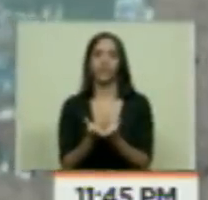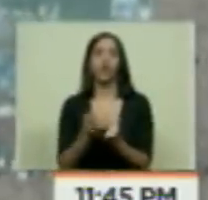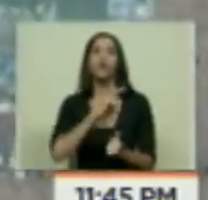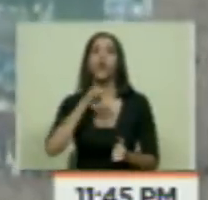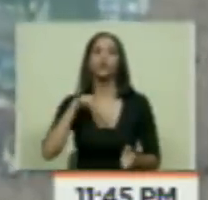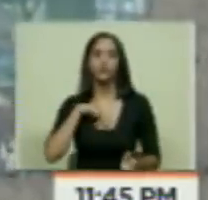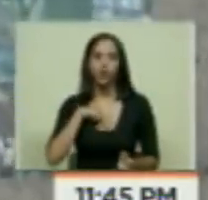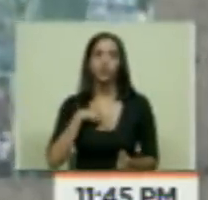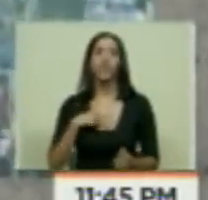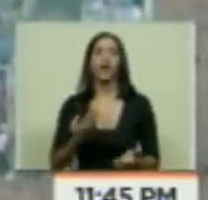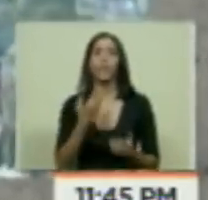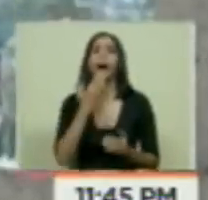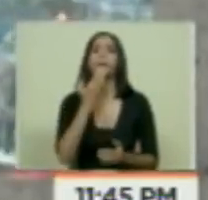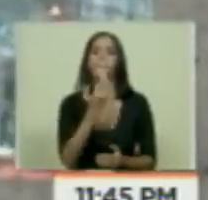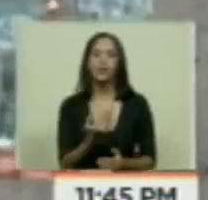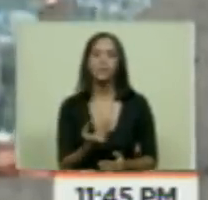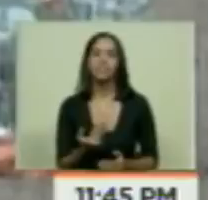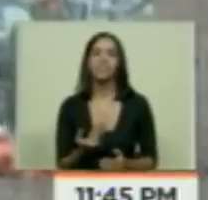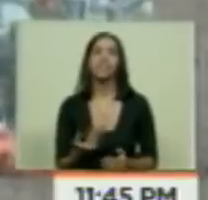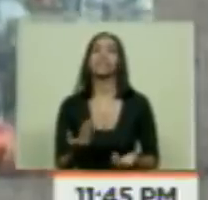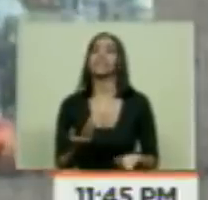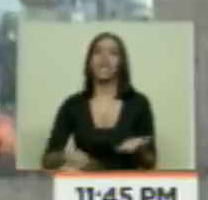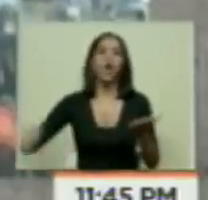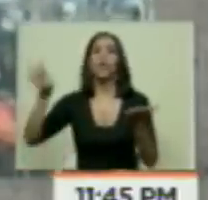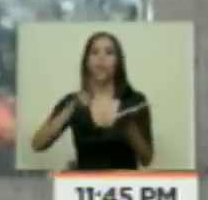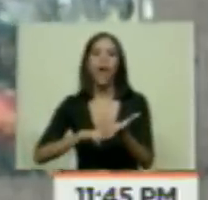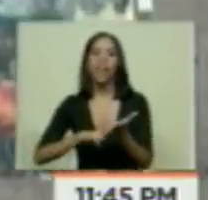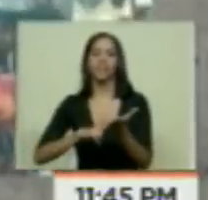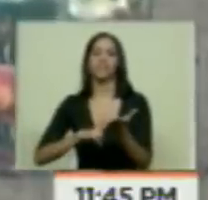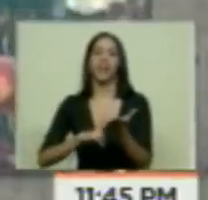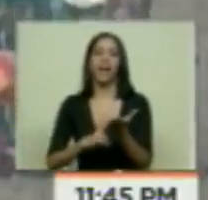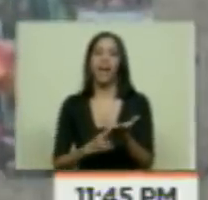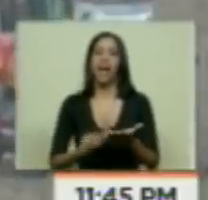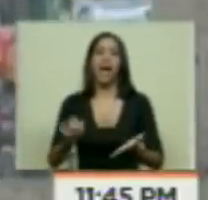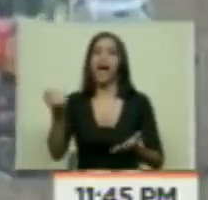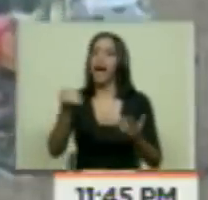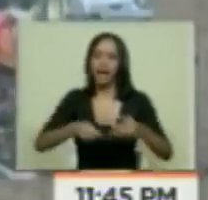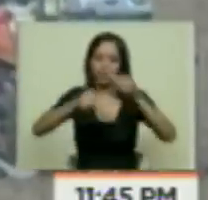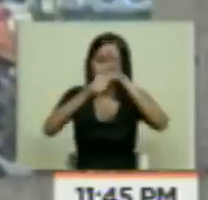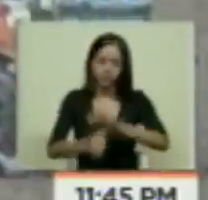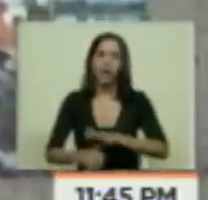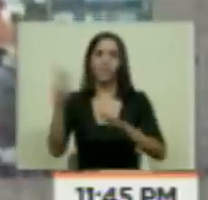nosotros vamos a permitir que vuelvan a aniquilar a Venezuela.